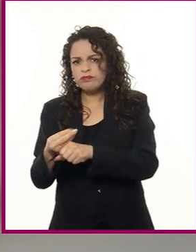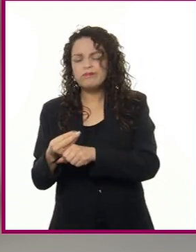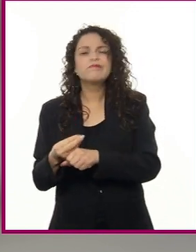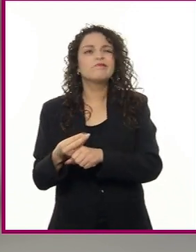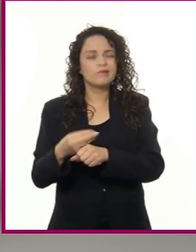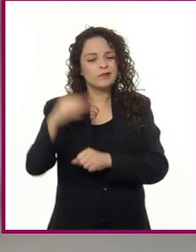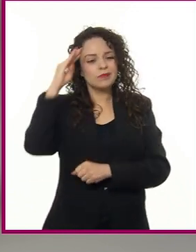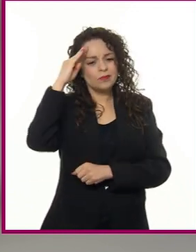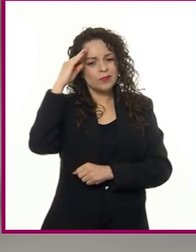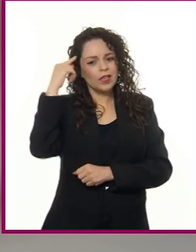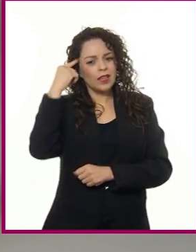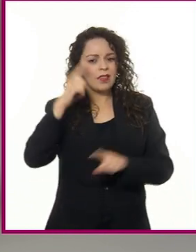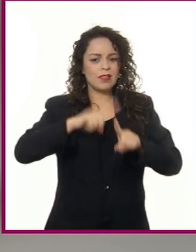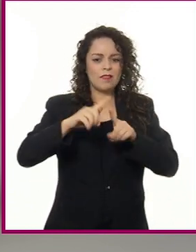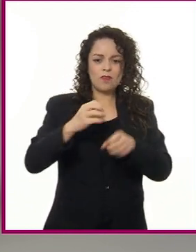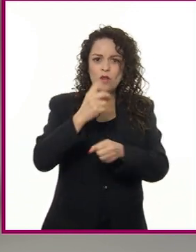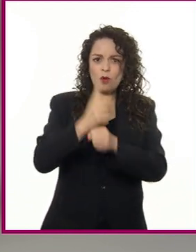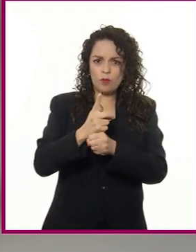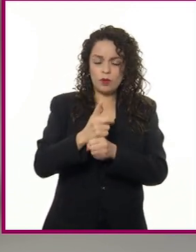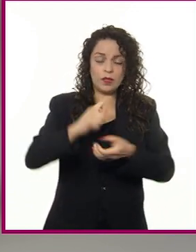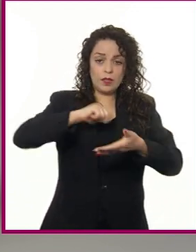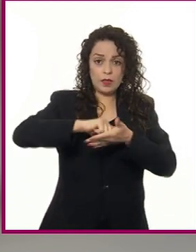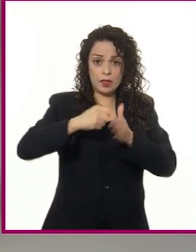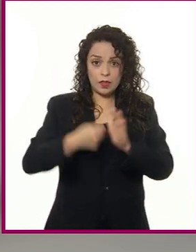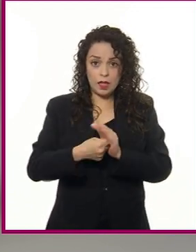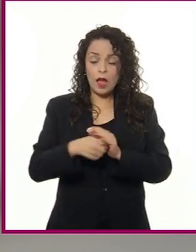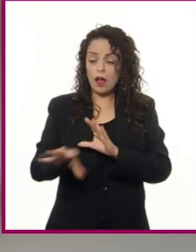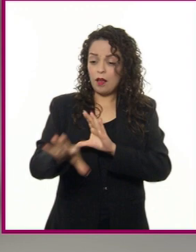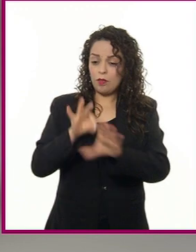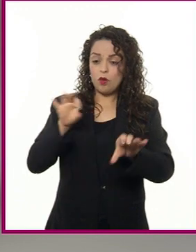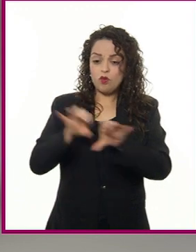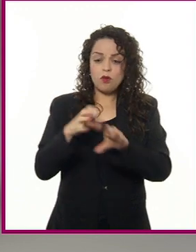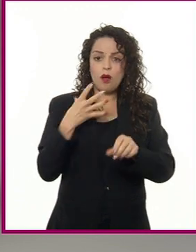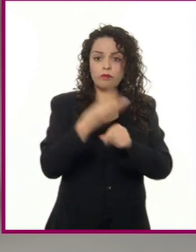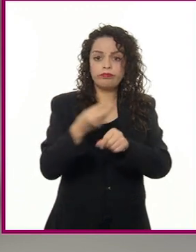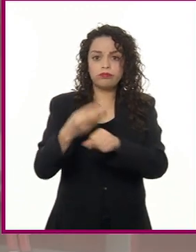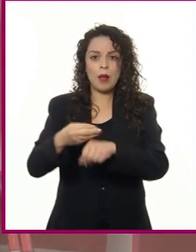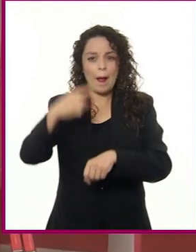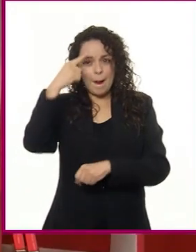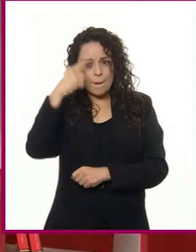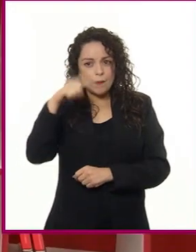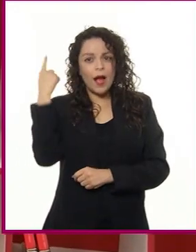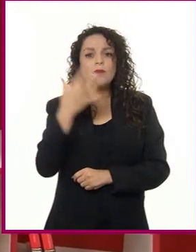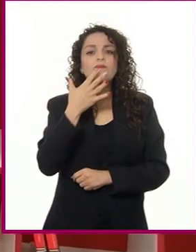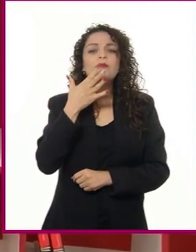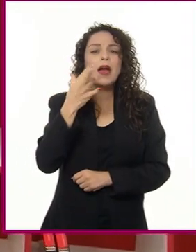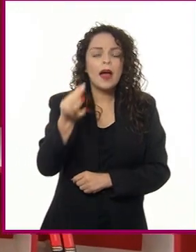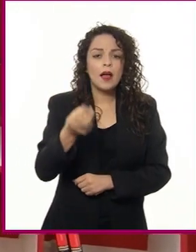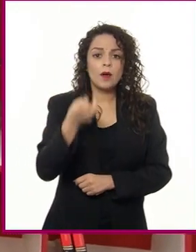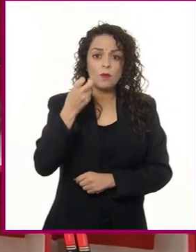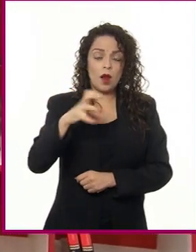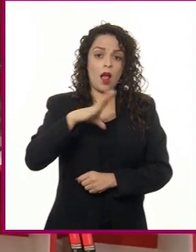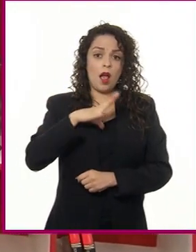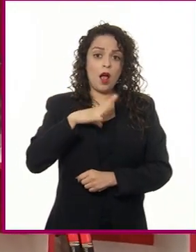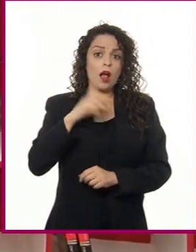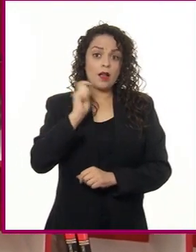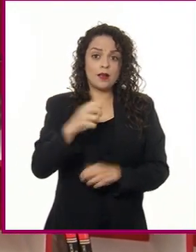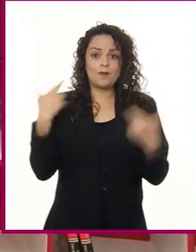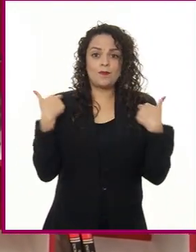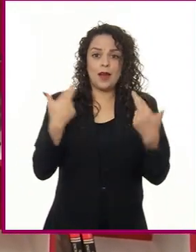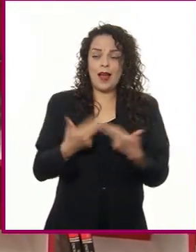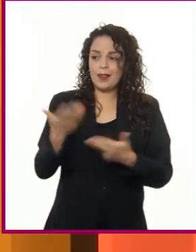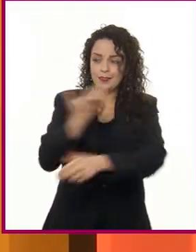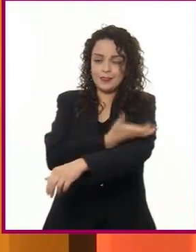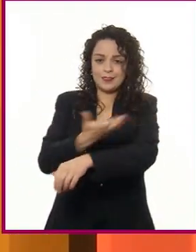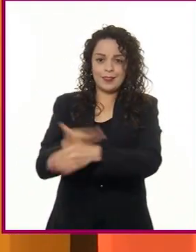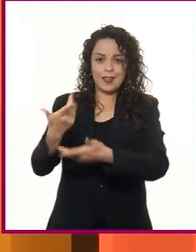es representar técnicamente la solución seleccionada de manera sencilla. Y para ello contamos con la presencia de la maestra